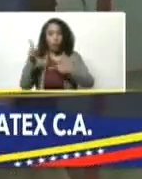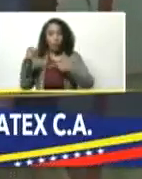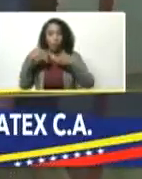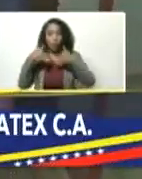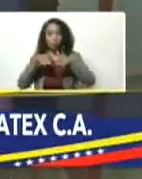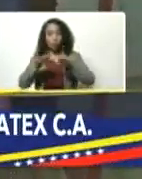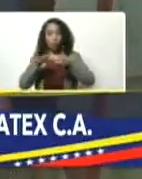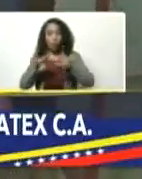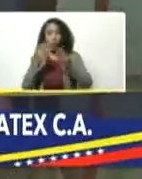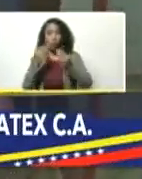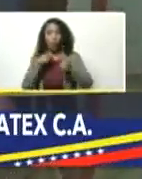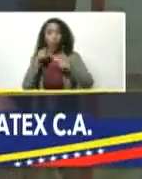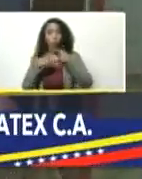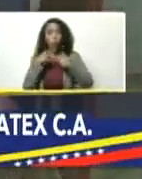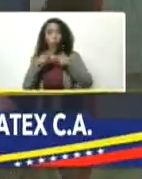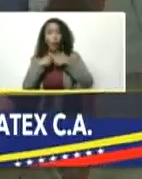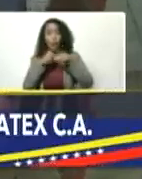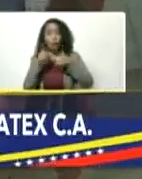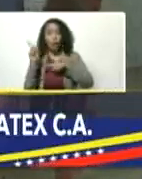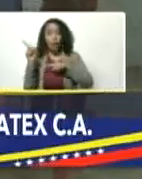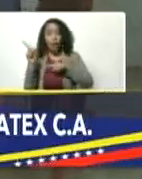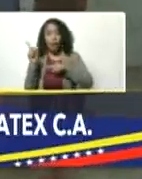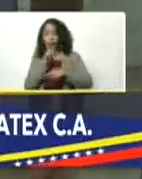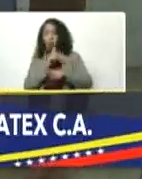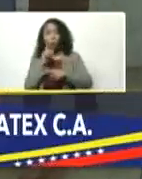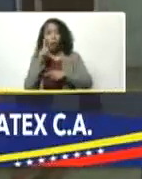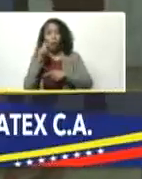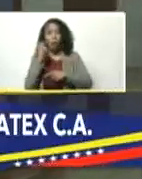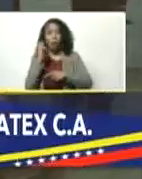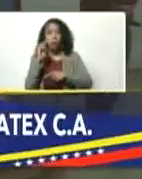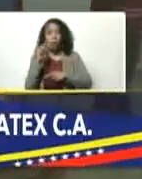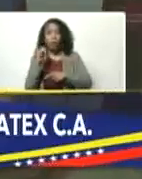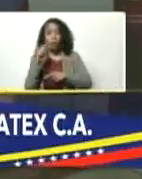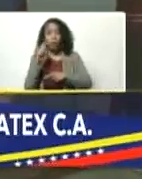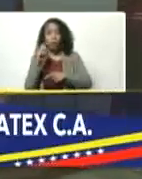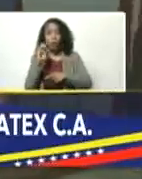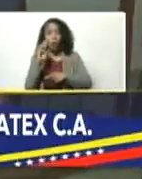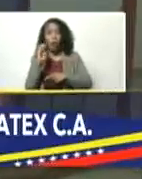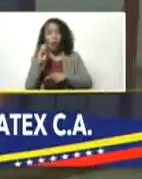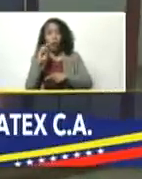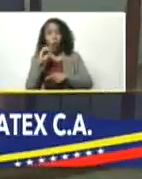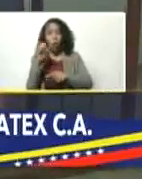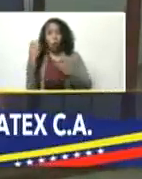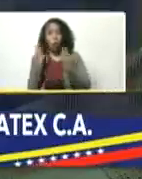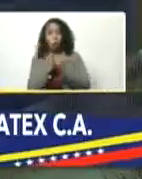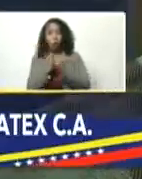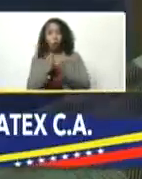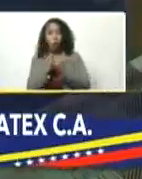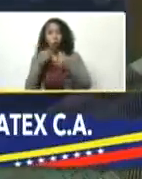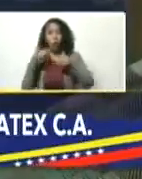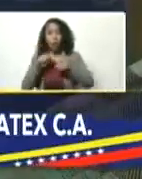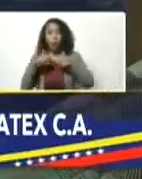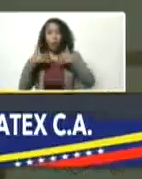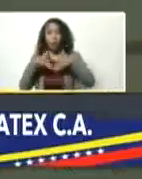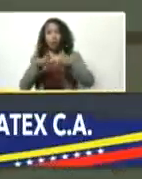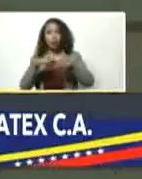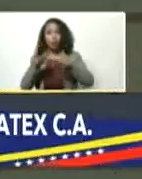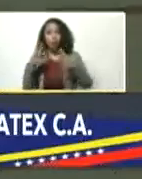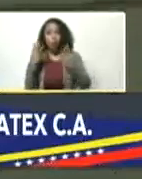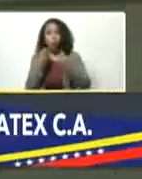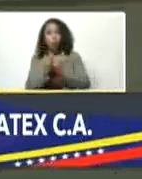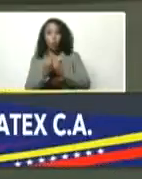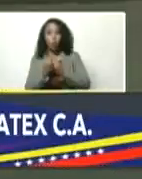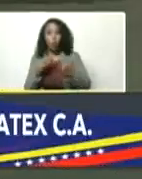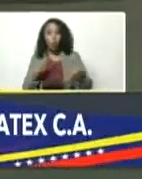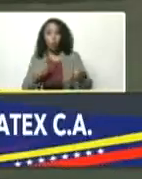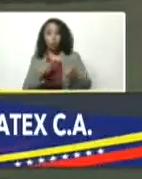quedaban con muchos coloridos, y de ahí viene ese nombre de Tintorero que lo mantiene hasta la fecha. Bueno, me encuentro aquí en esta textilera. Vamos a encontrarnos